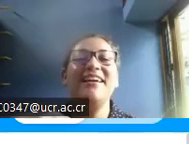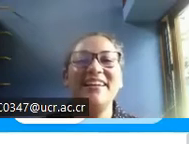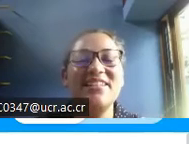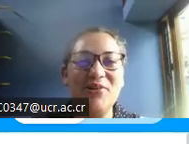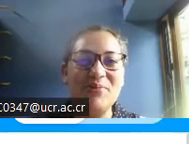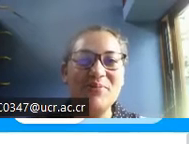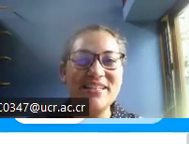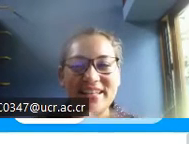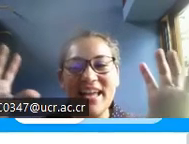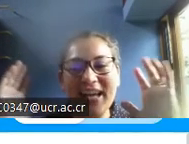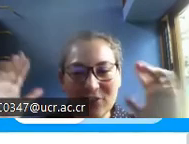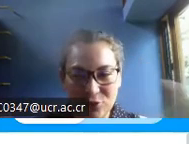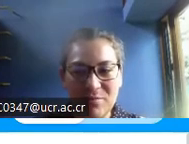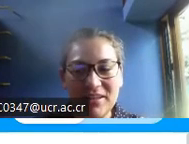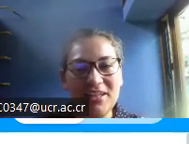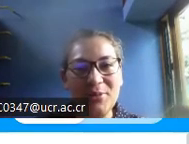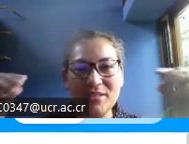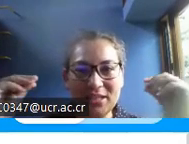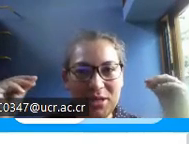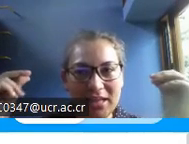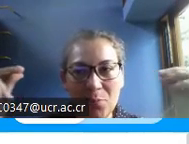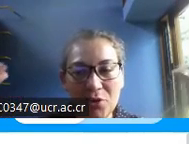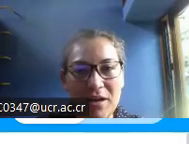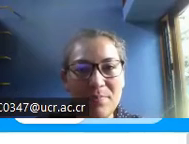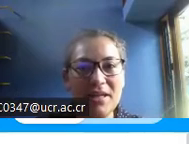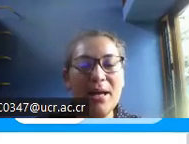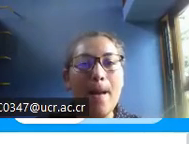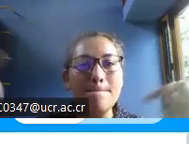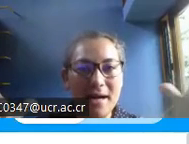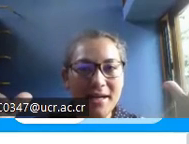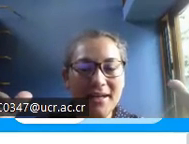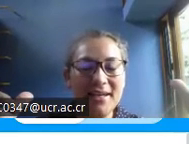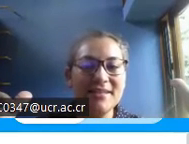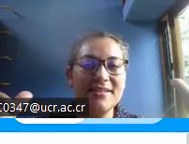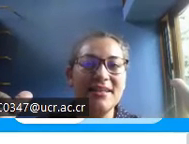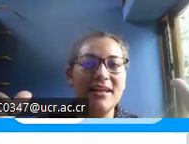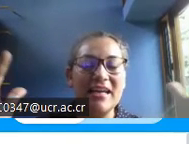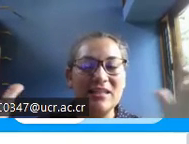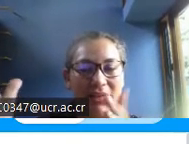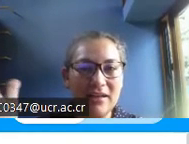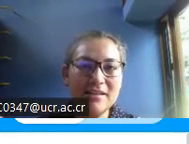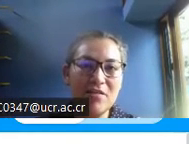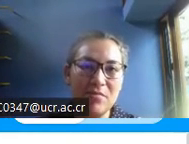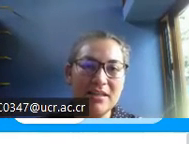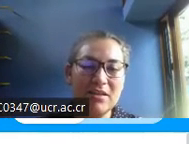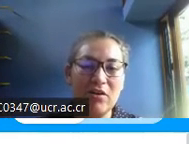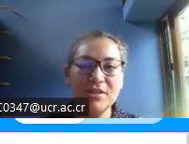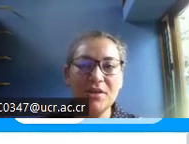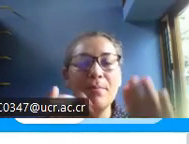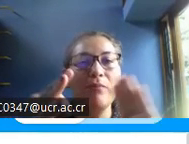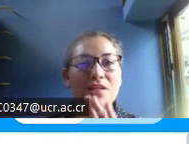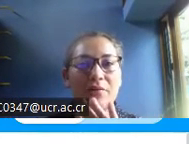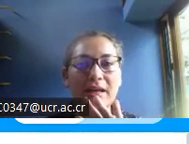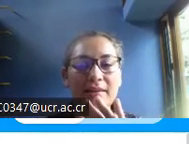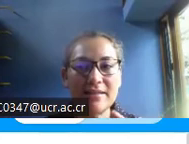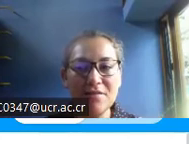sí, sí lo vamos a hacer. Okay. Solamente que vamos a hacer una idea muy rápida para explicarle las herramientas que vamos